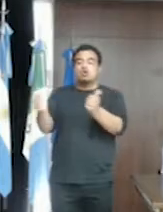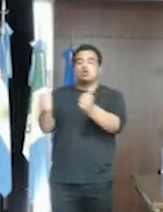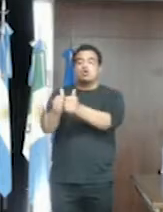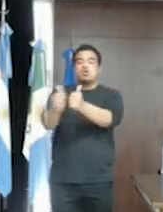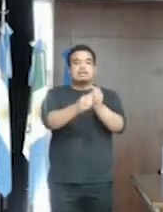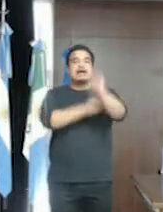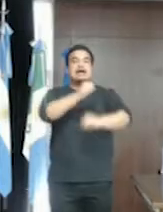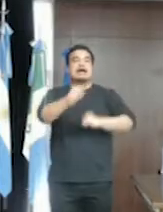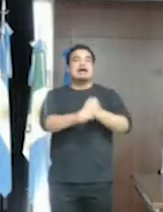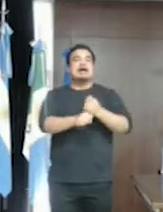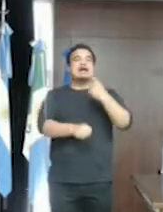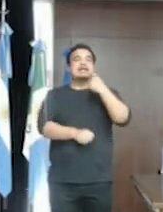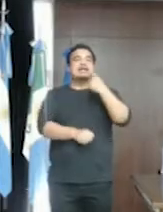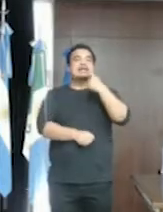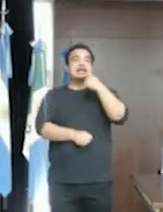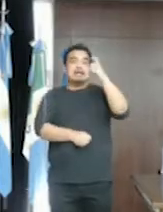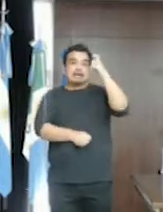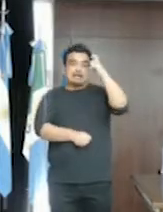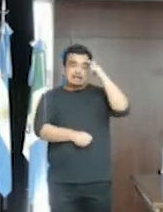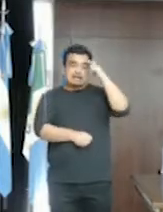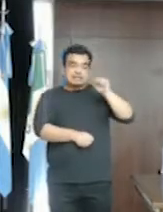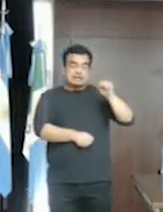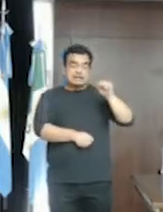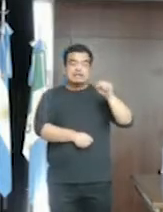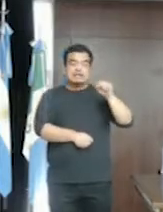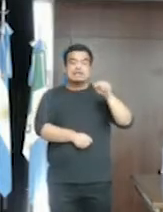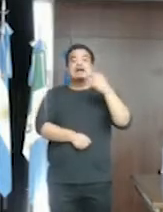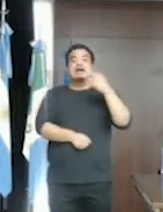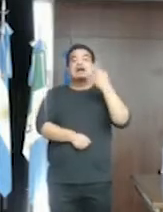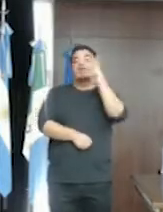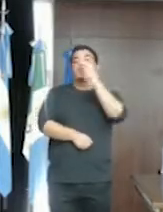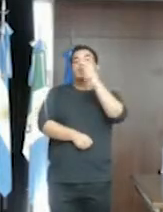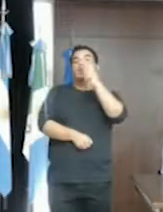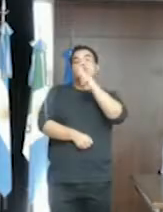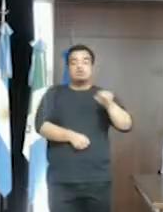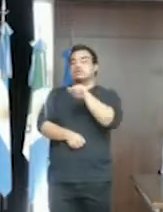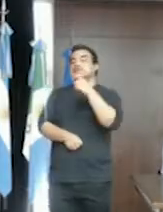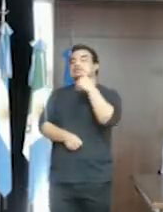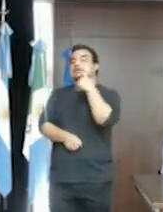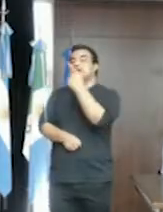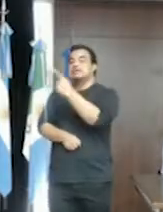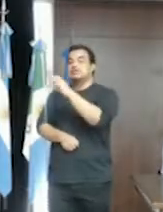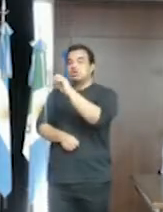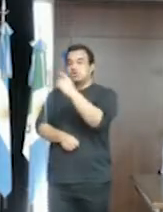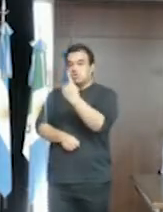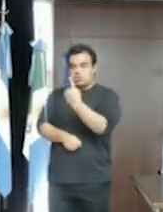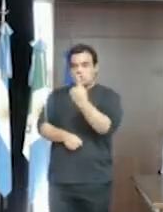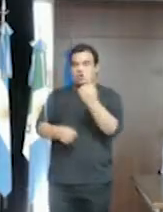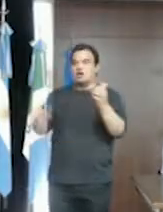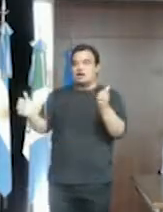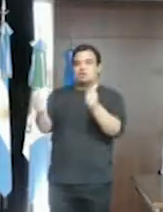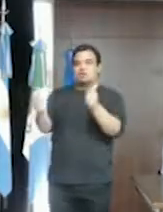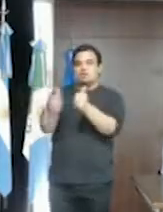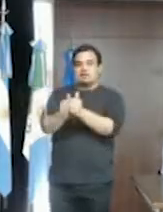edad con mi abuela de 101 años de edad. Así que imagínense cómo tengo esto de